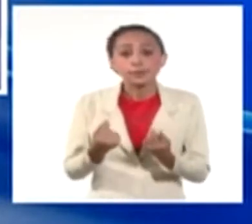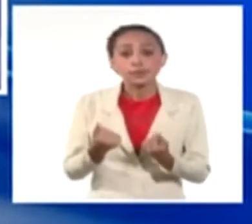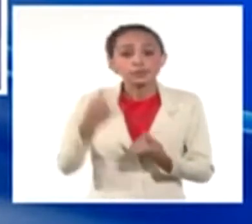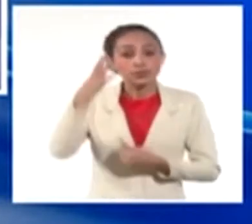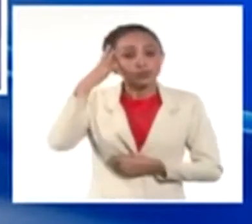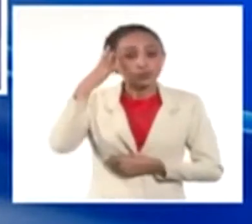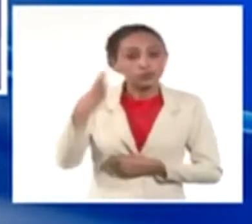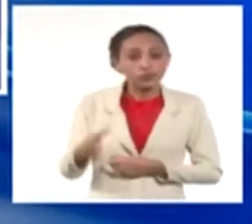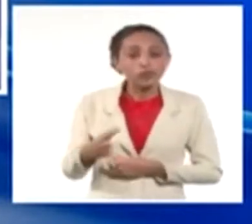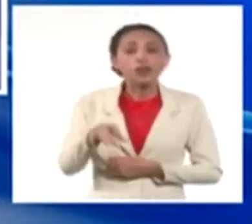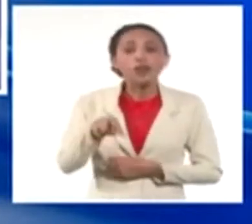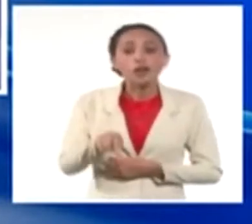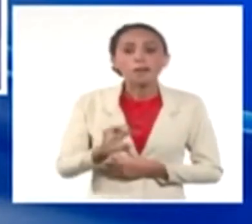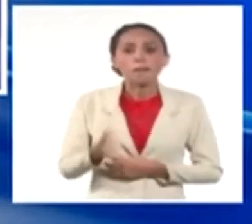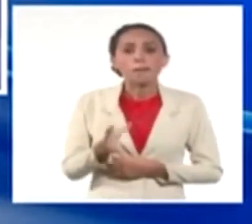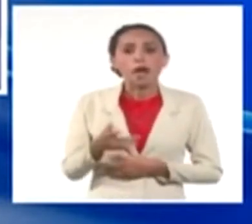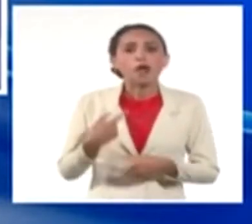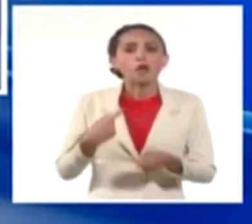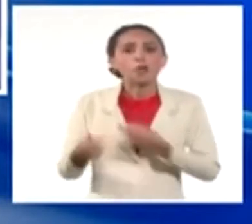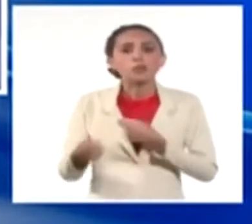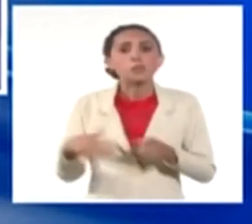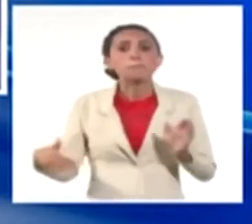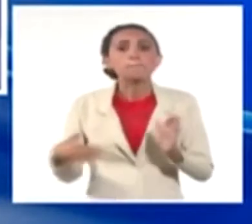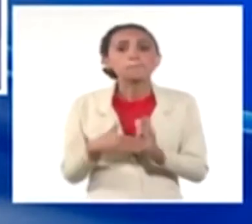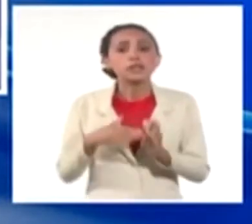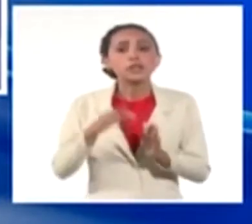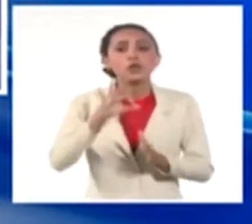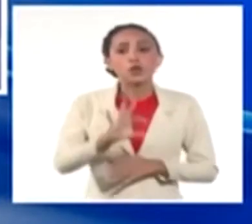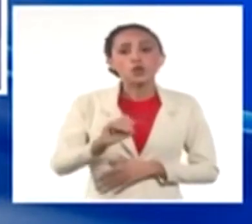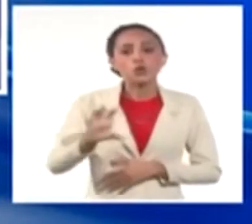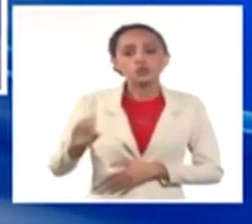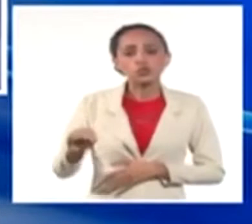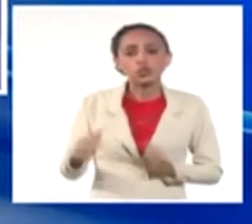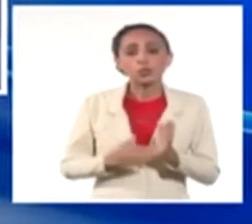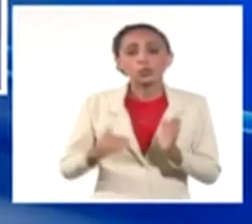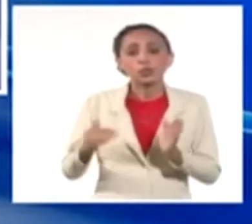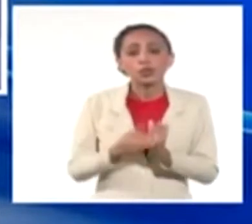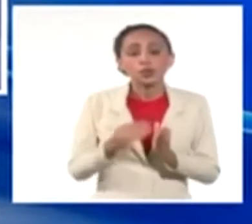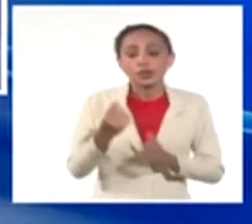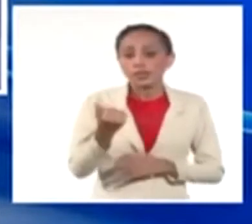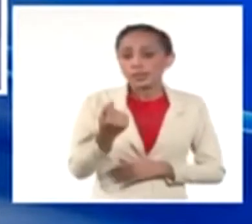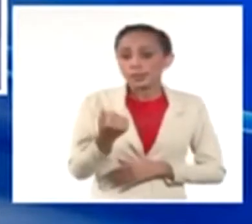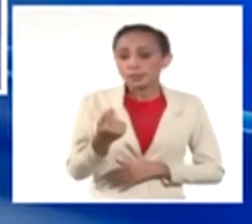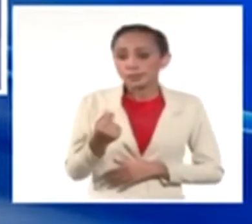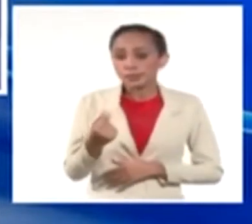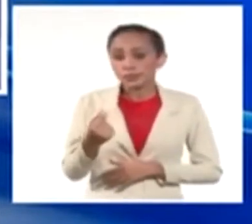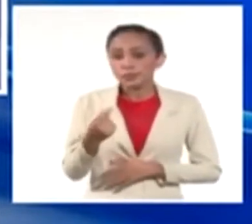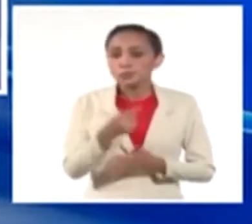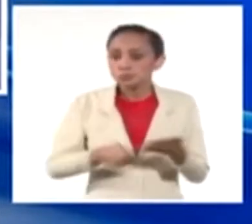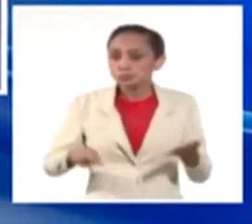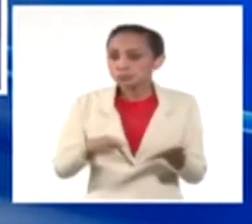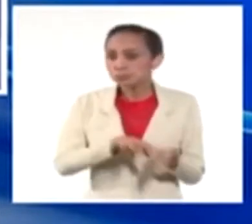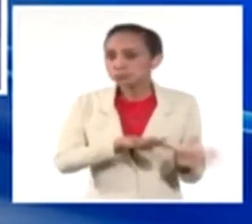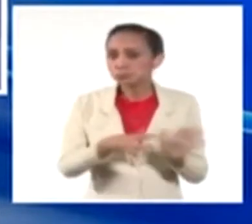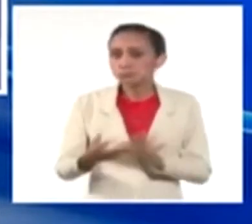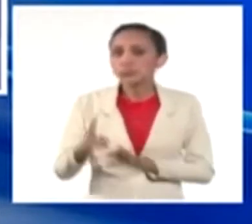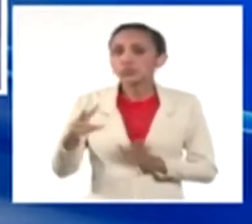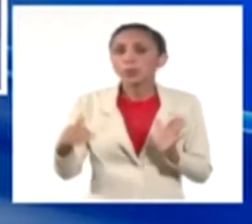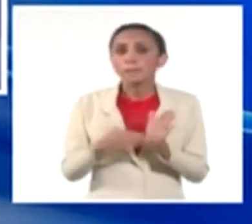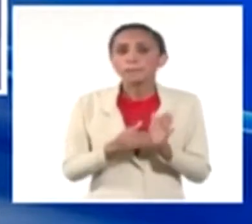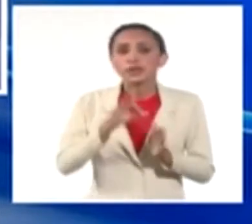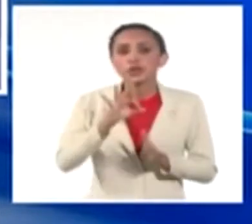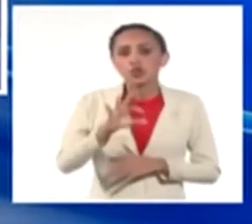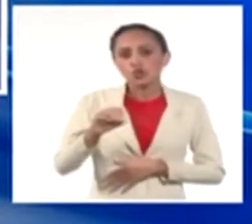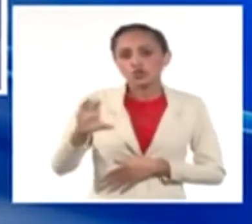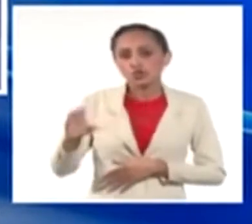la banca comercial 1.800 millones de pesos y se planifican alrededor de 2.800